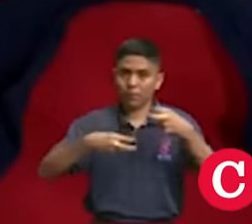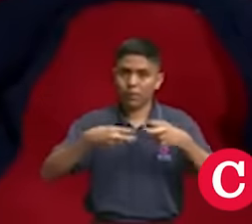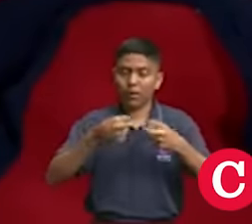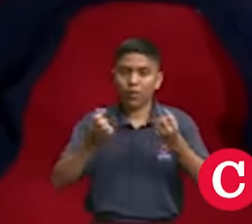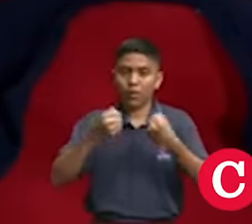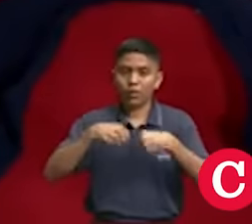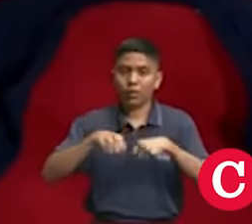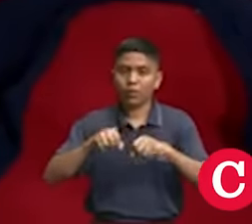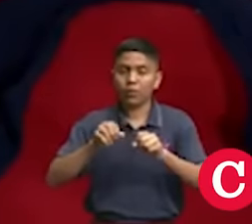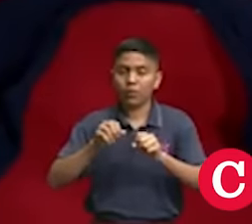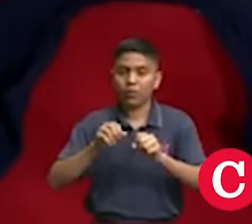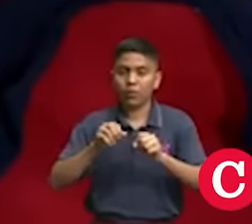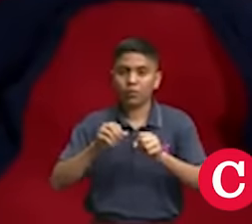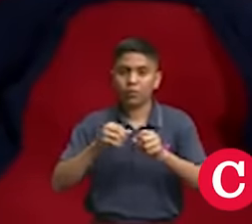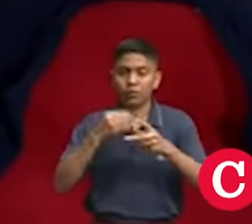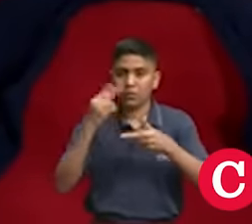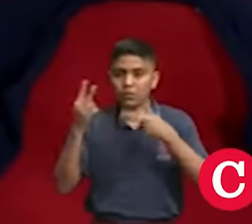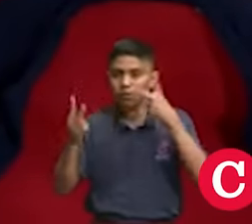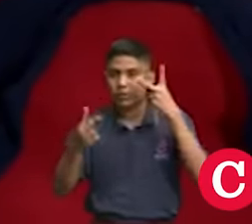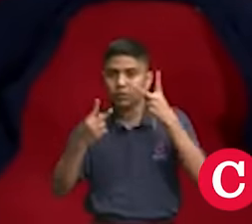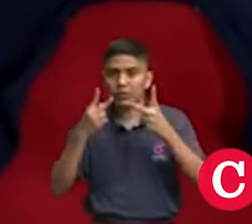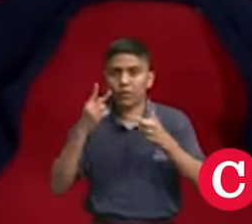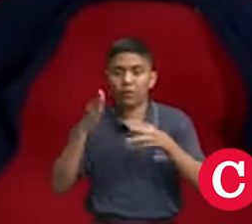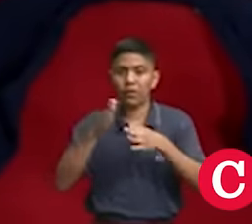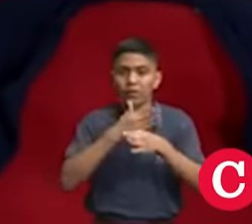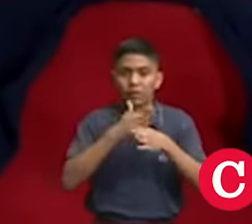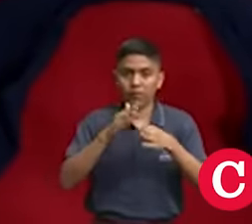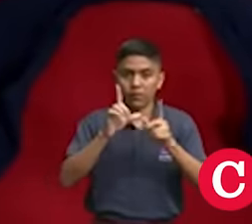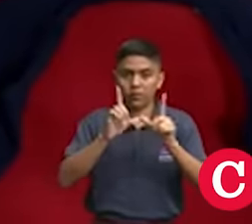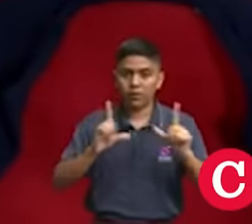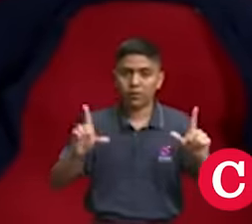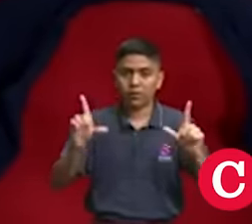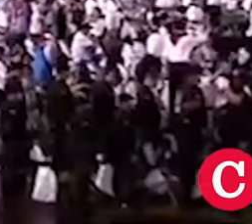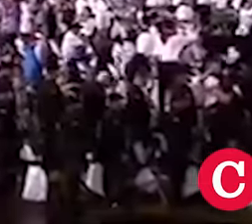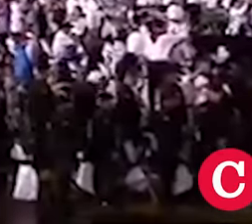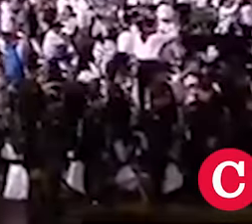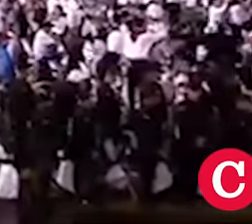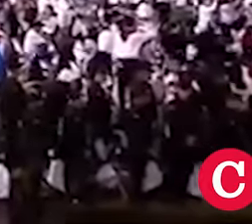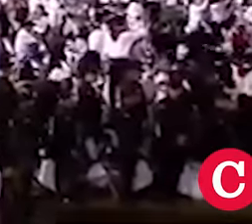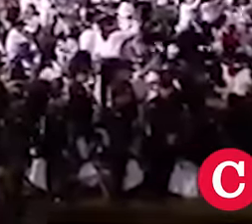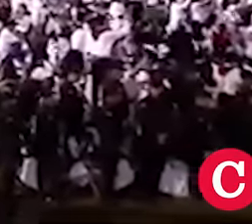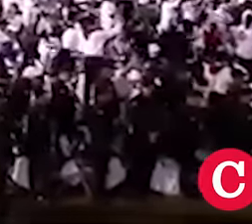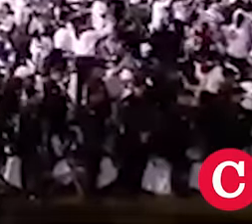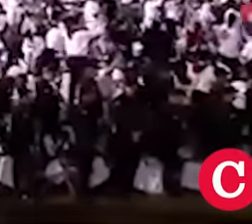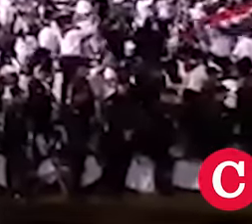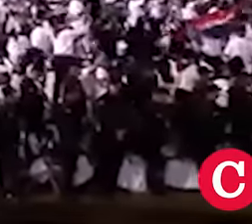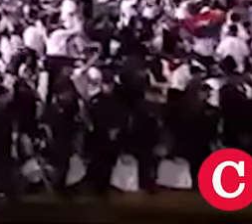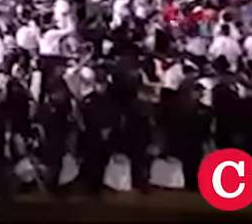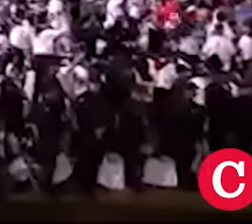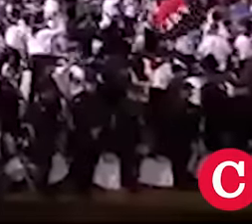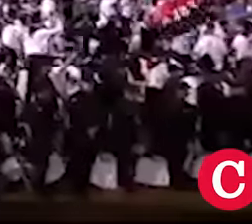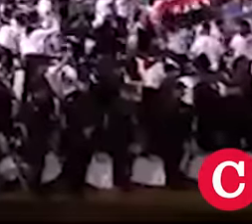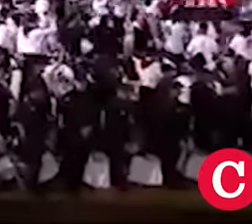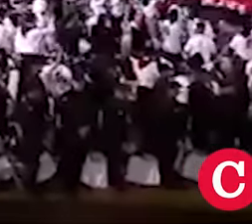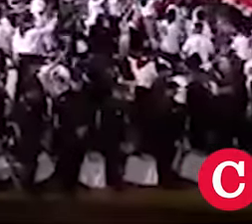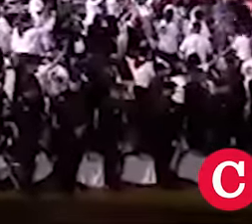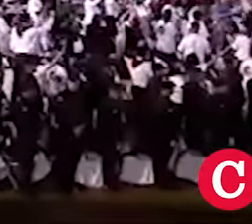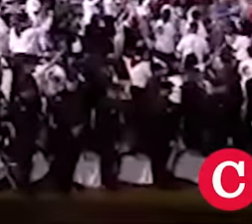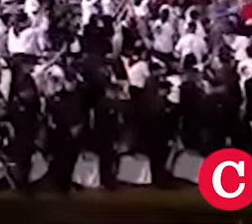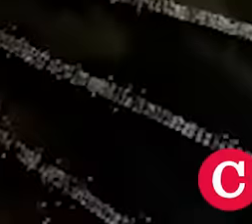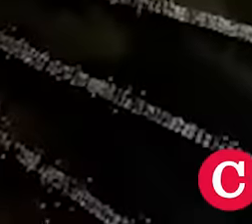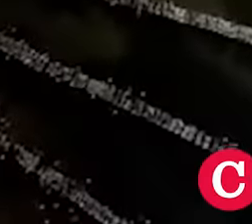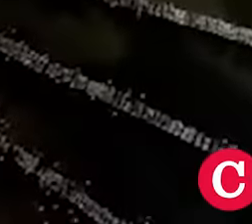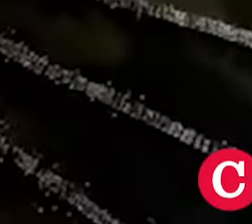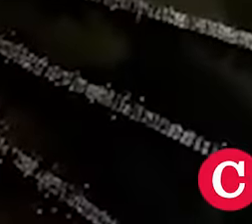trasladarse a cualquier lugar de la tierra. El acto duró casi 5 horas en la Plaza de la Fe en